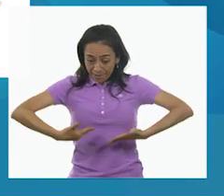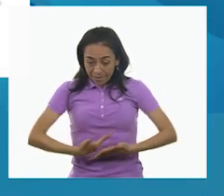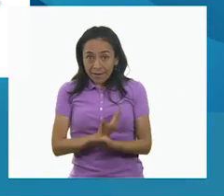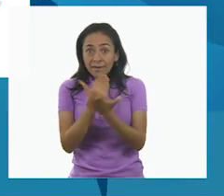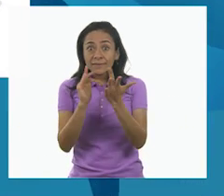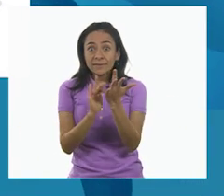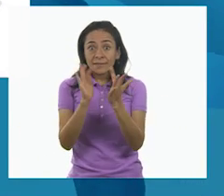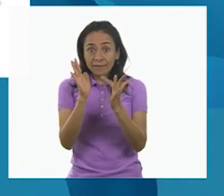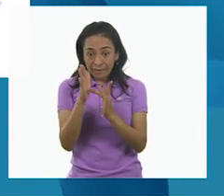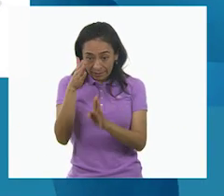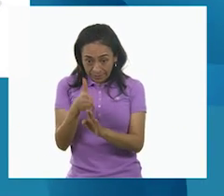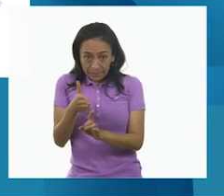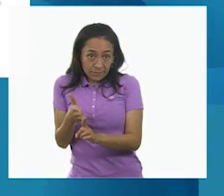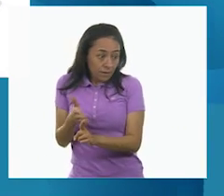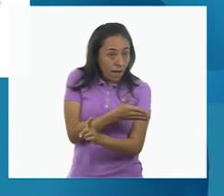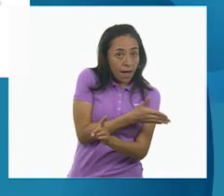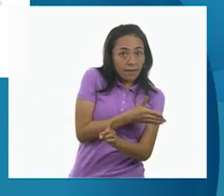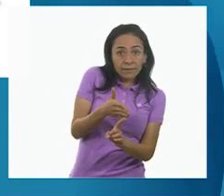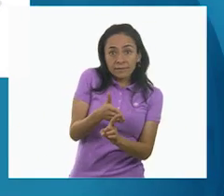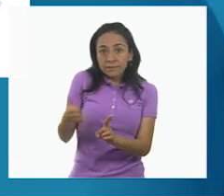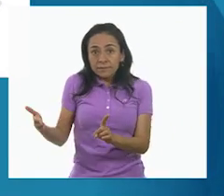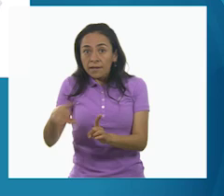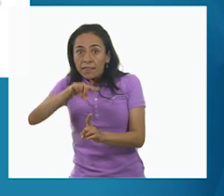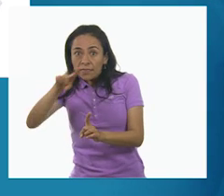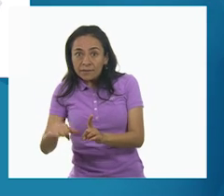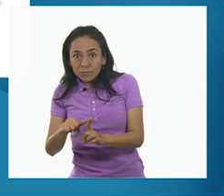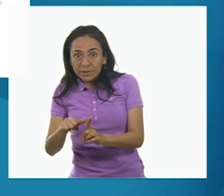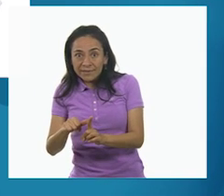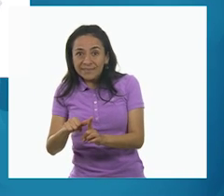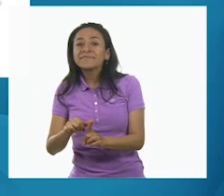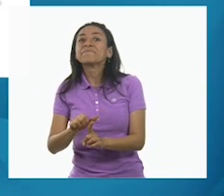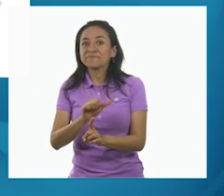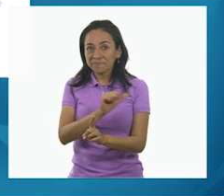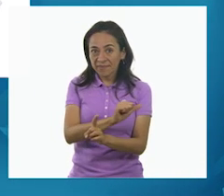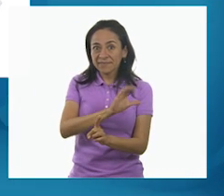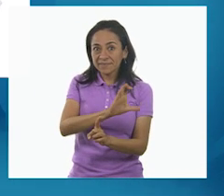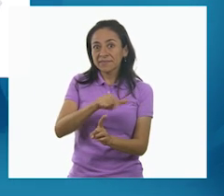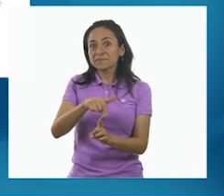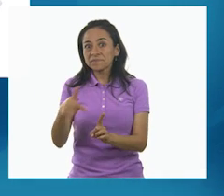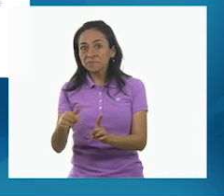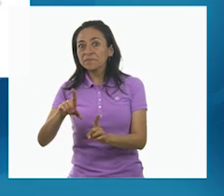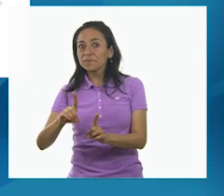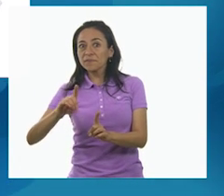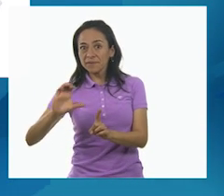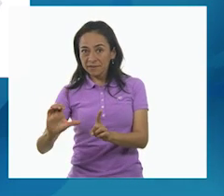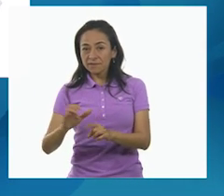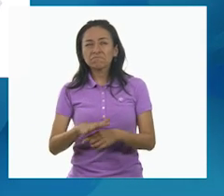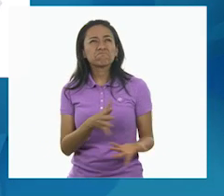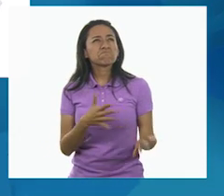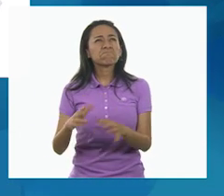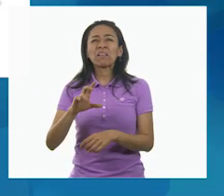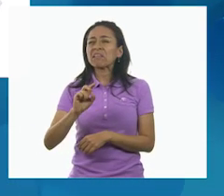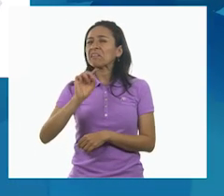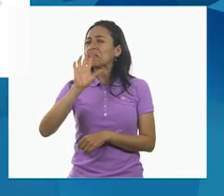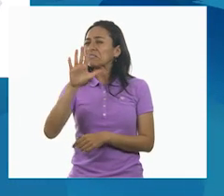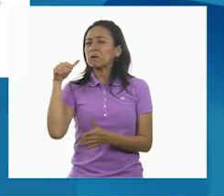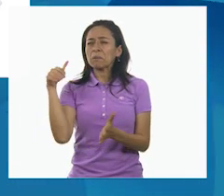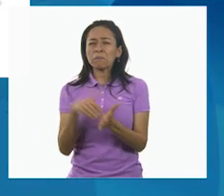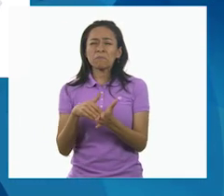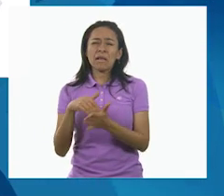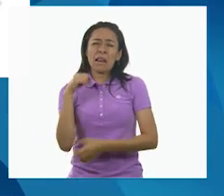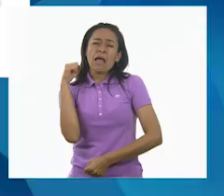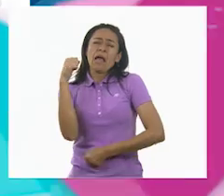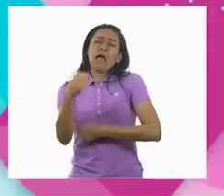Cristo. Tuvieron que pasar aproximadamente 35,000 años antes de